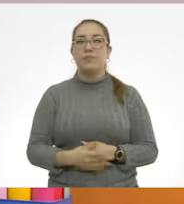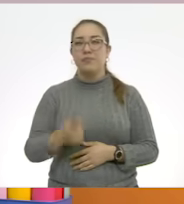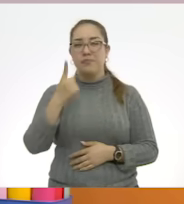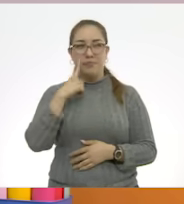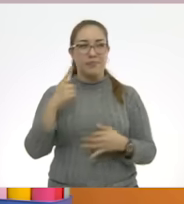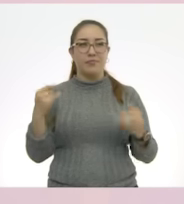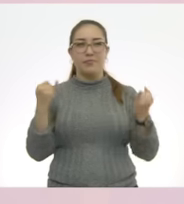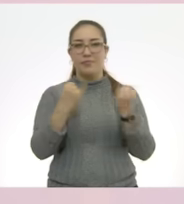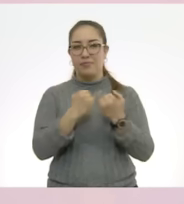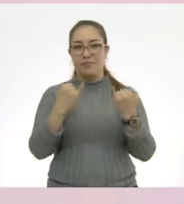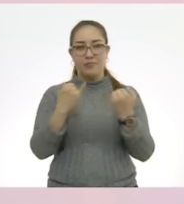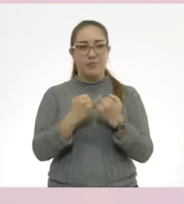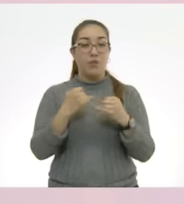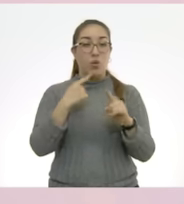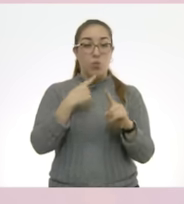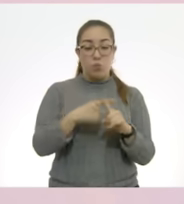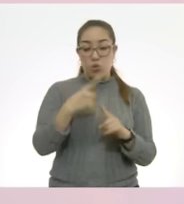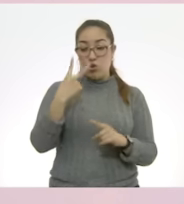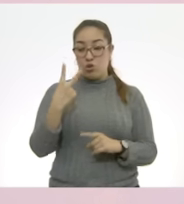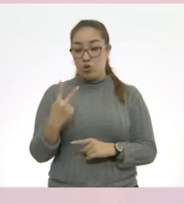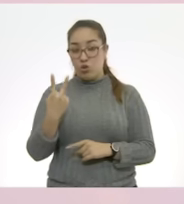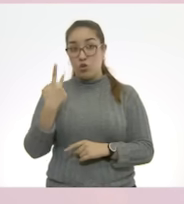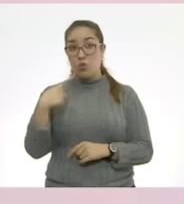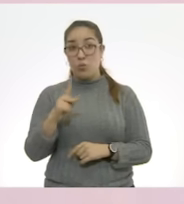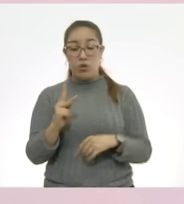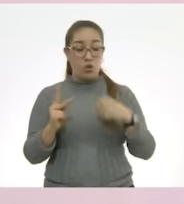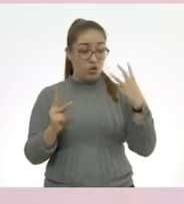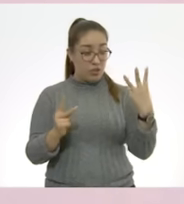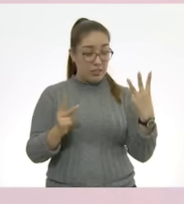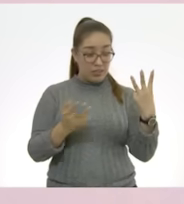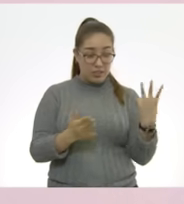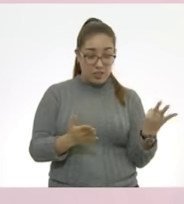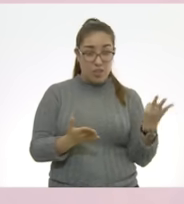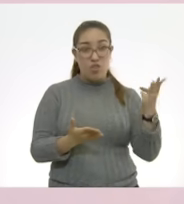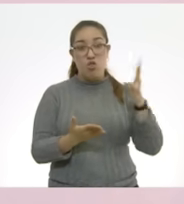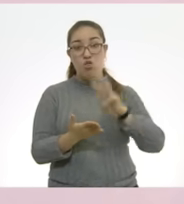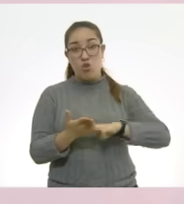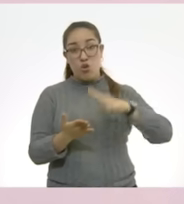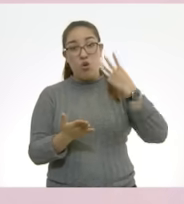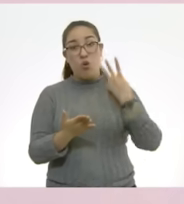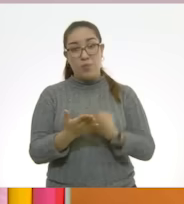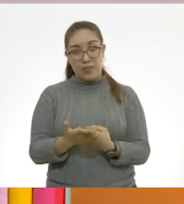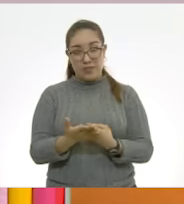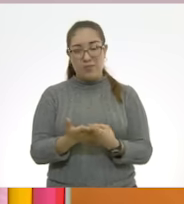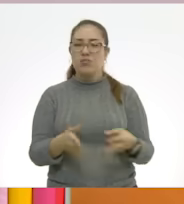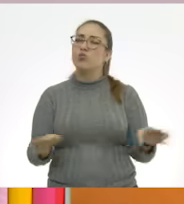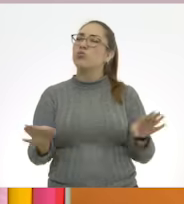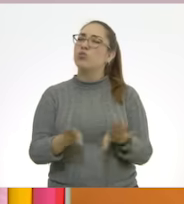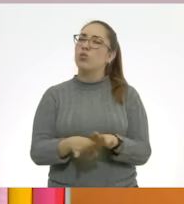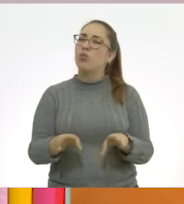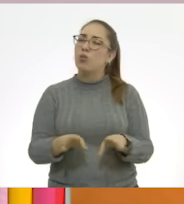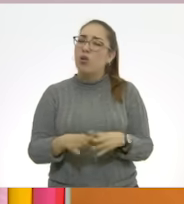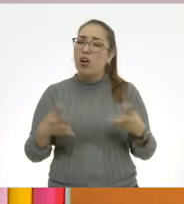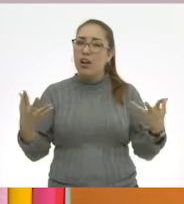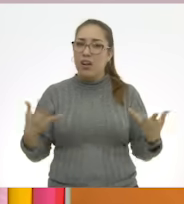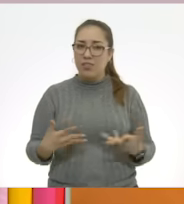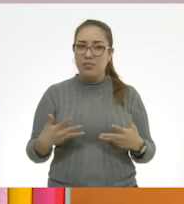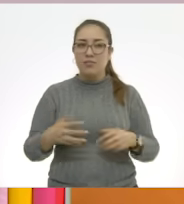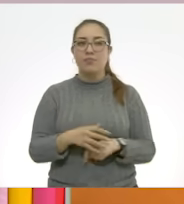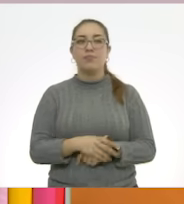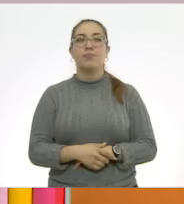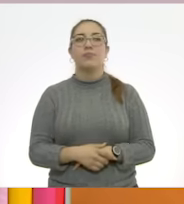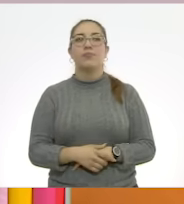2. Pero aquí el 3 se está duplicando. Se está haciendo dos veces más grande.